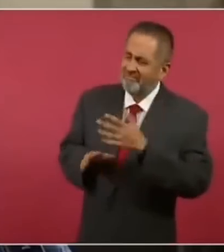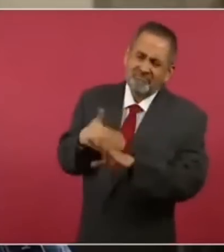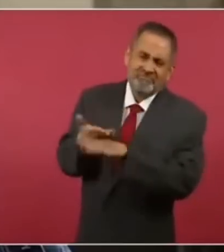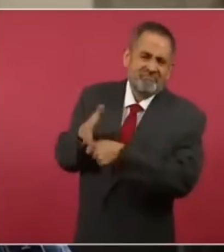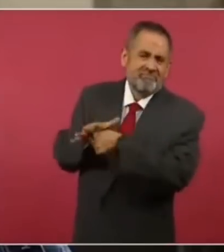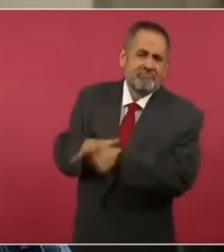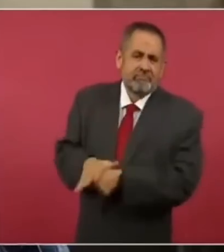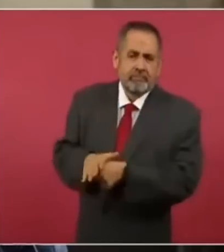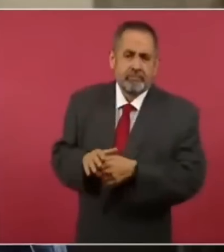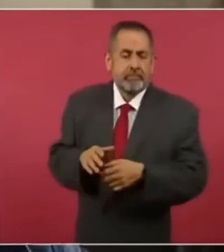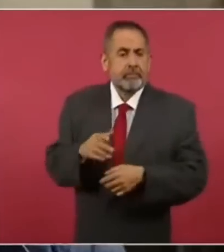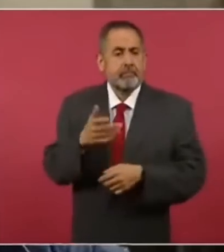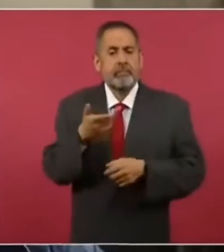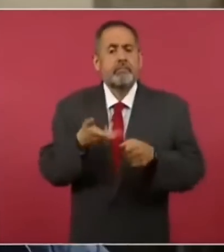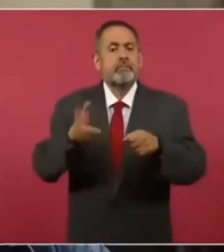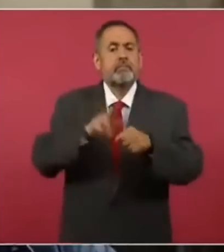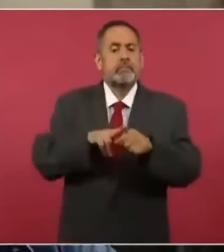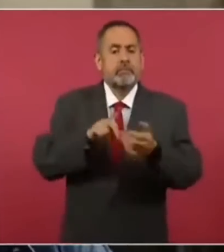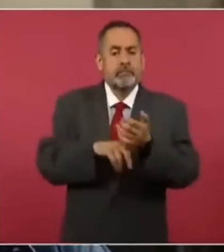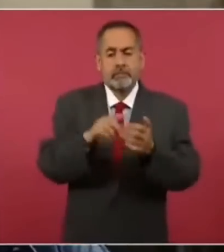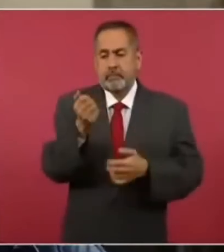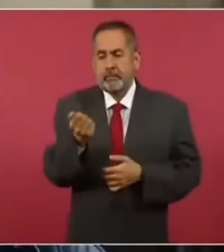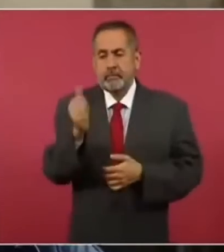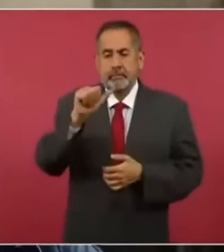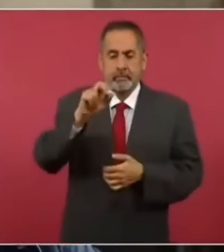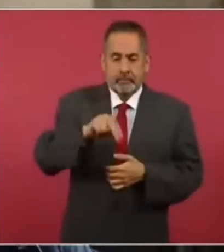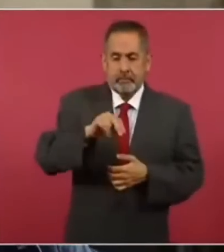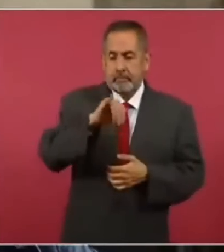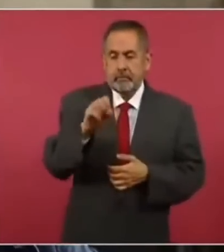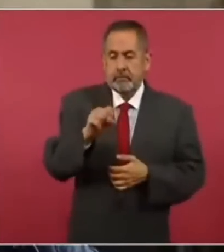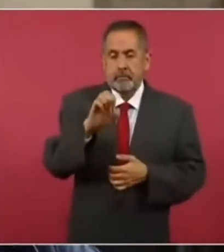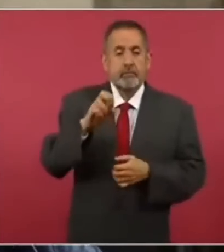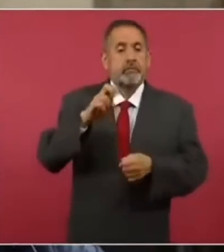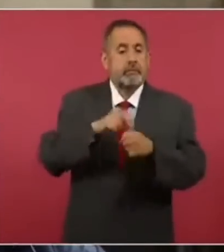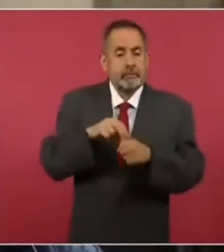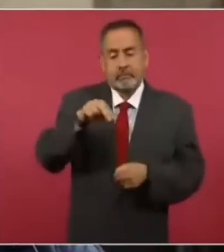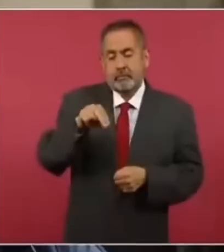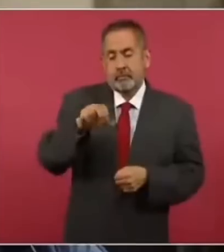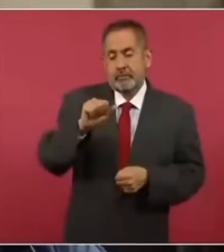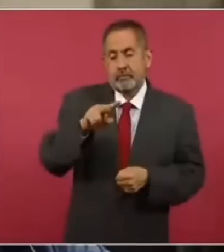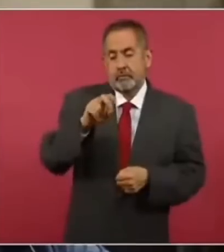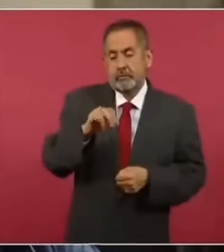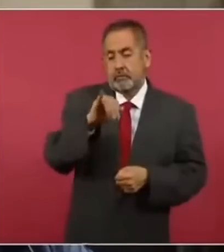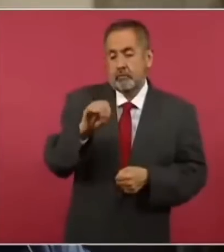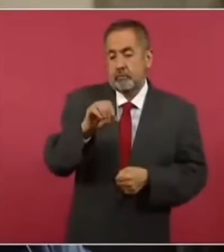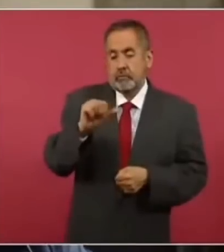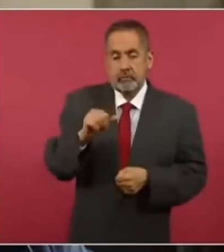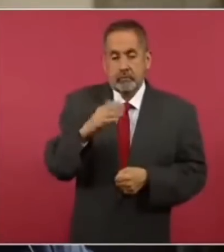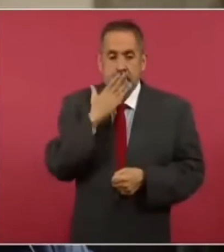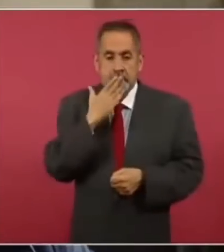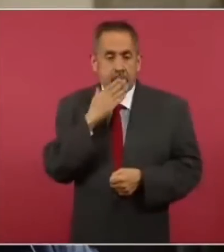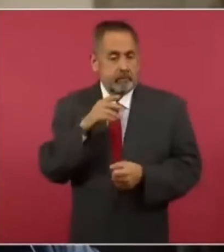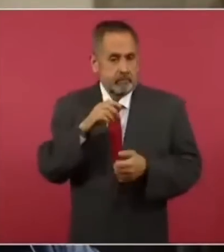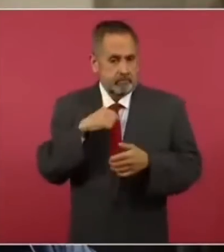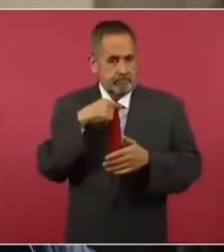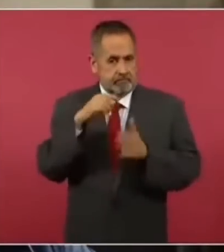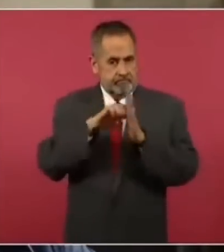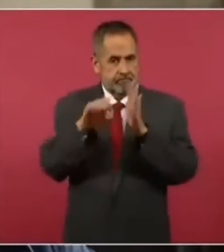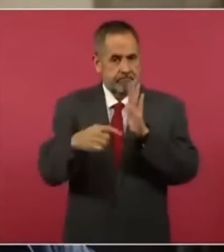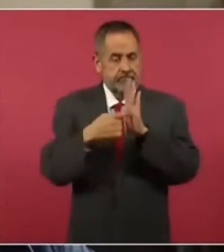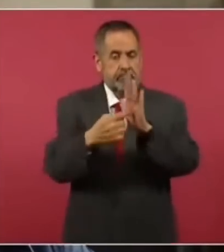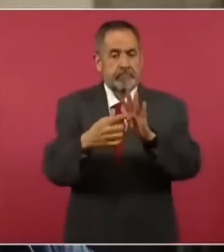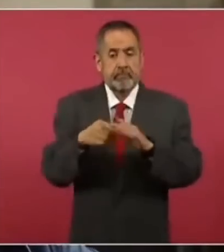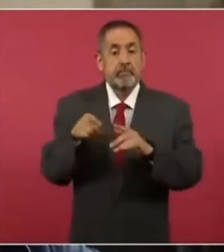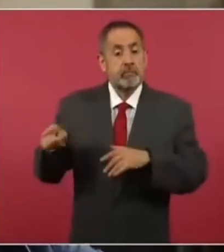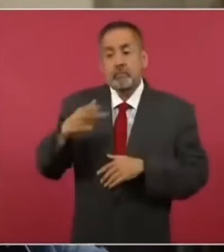permite, en clínicas como la Clínica San José de Navojoa, Sonora. Le quiero exponer el caso de un señor que llegó